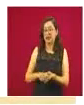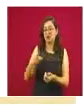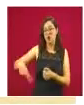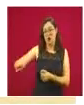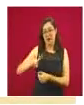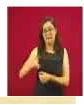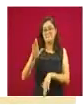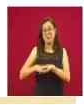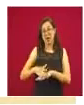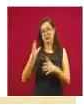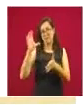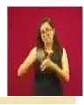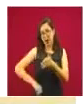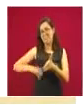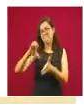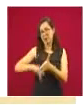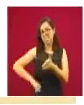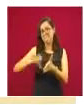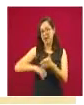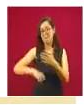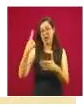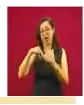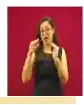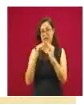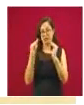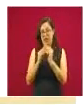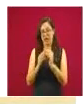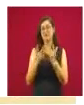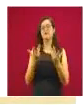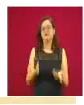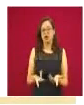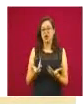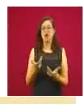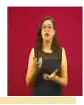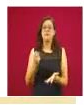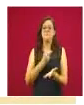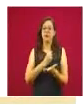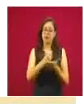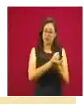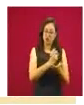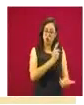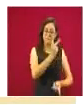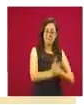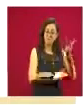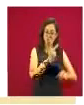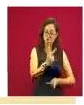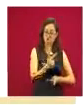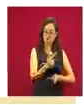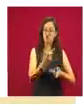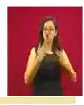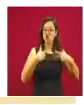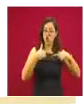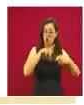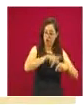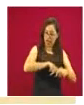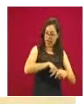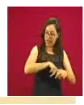mayor demanda en tema de vivienda. En nuestro caso, en el caso de los préstamos personales, hay que